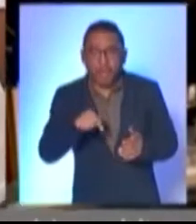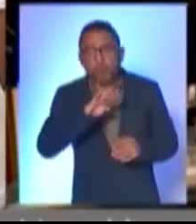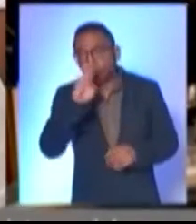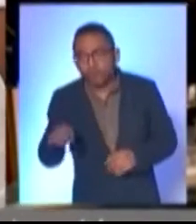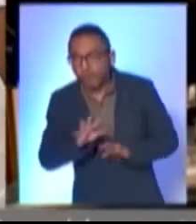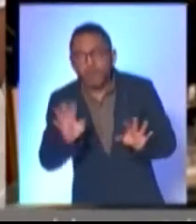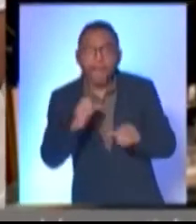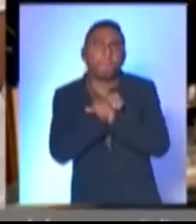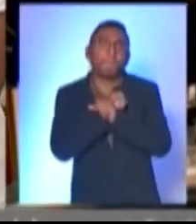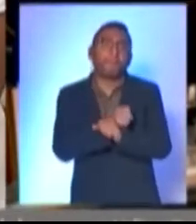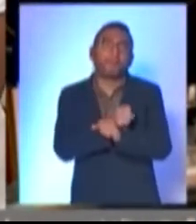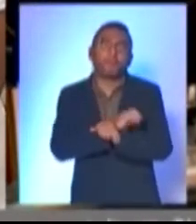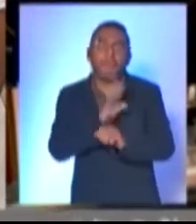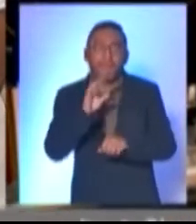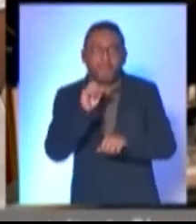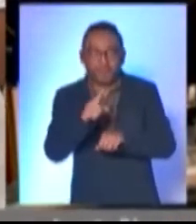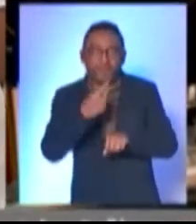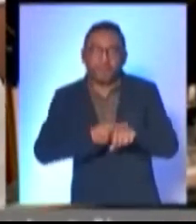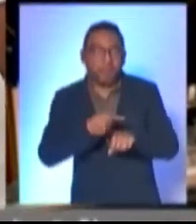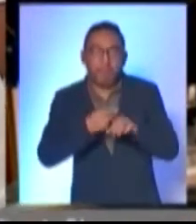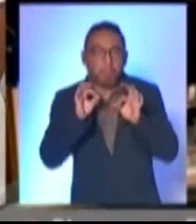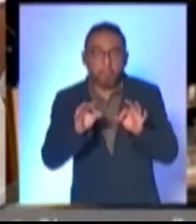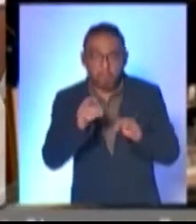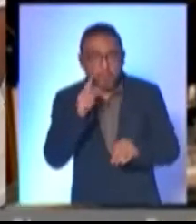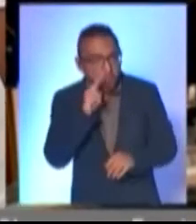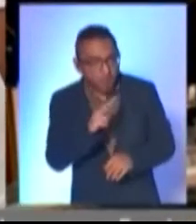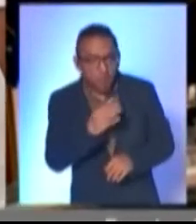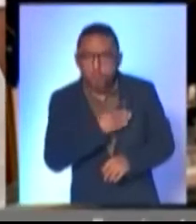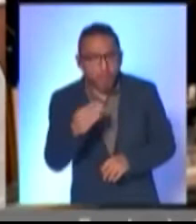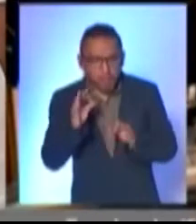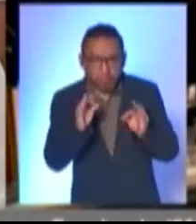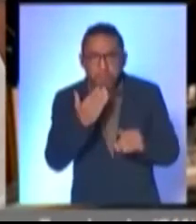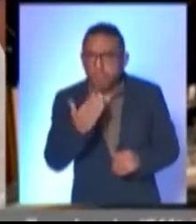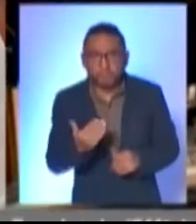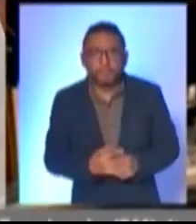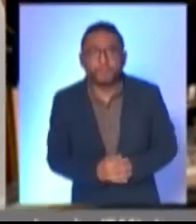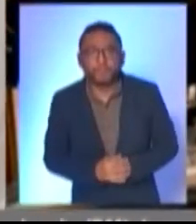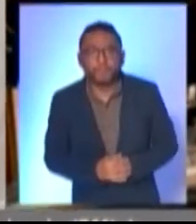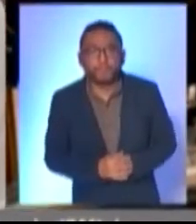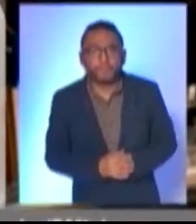pues. Sí, y es buena. Sí,